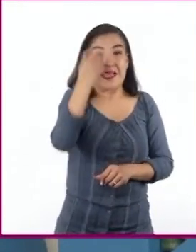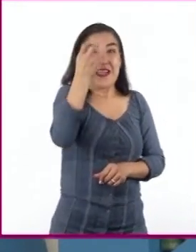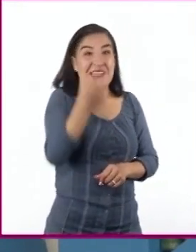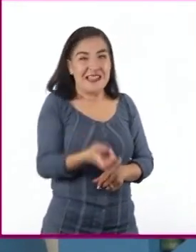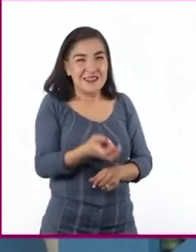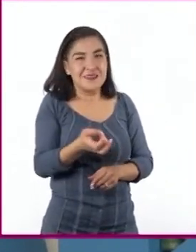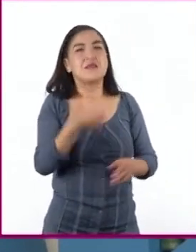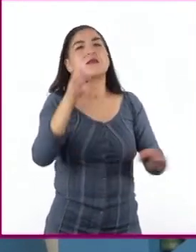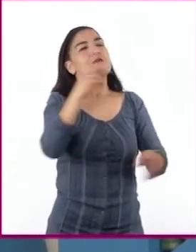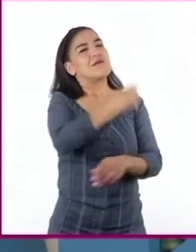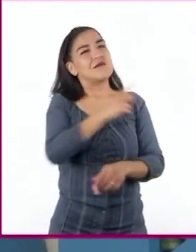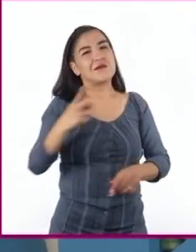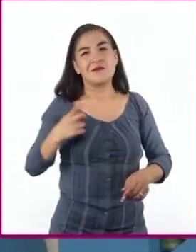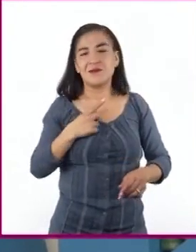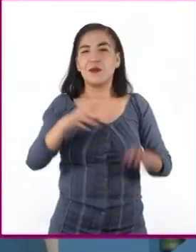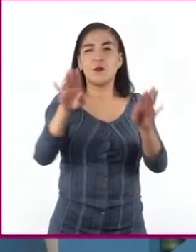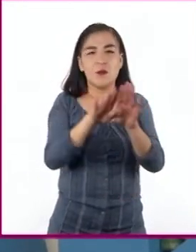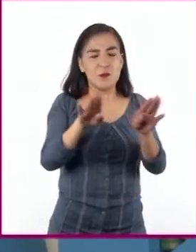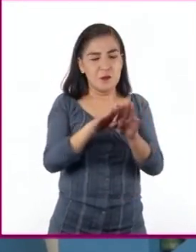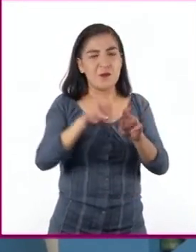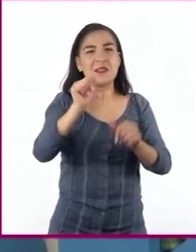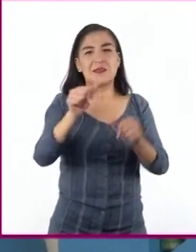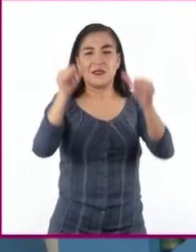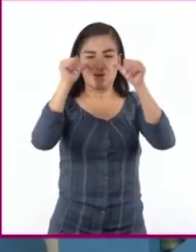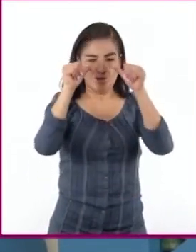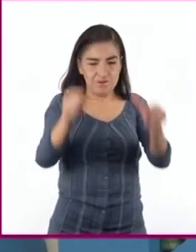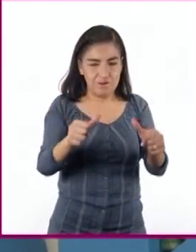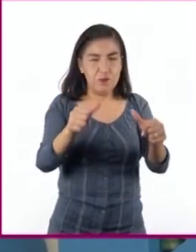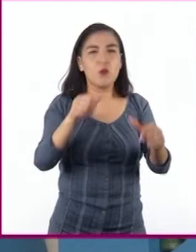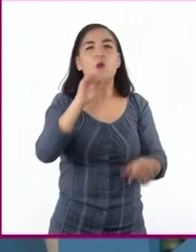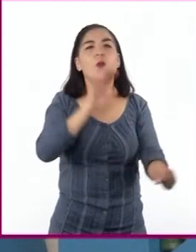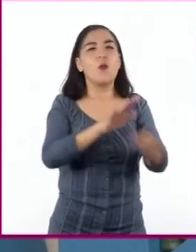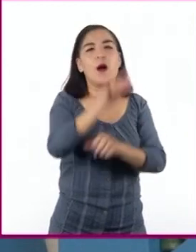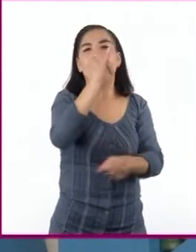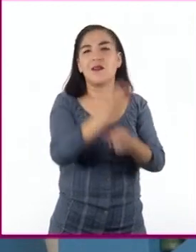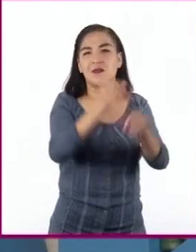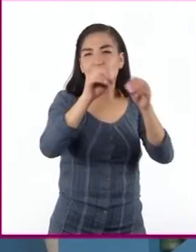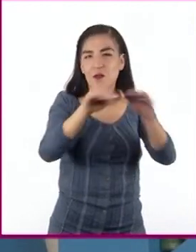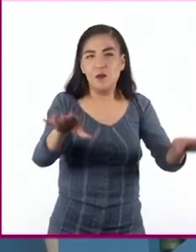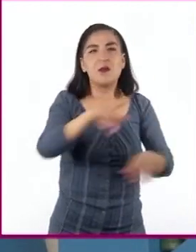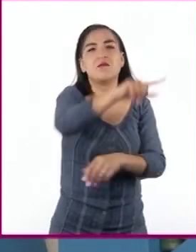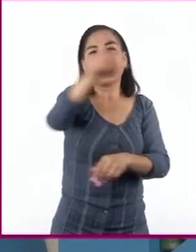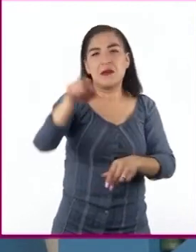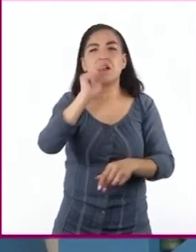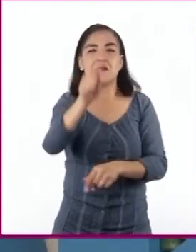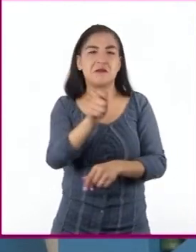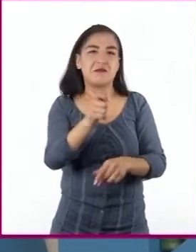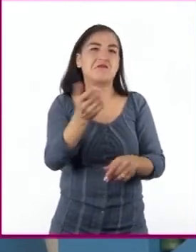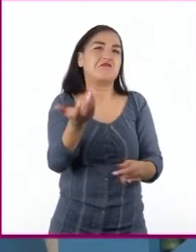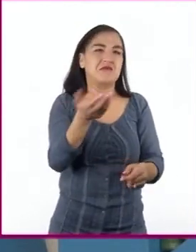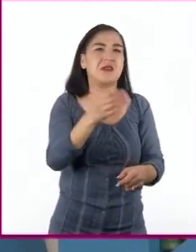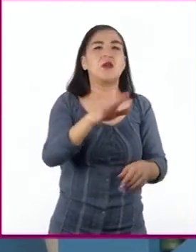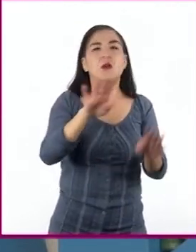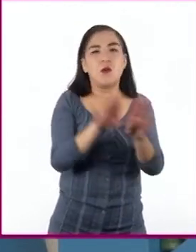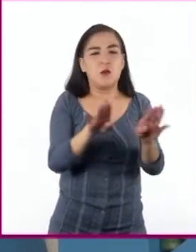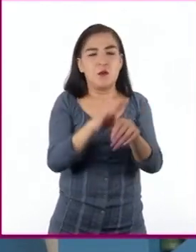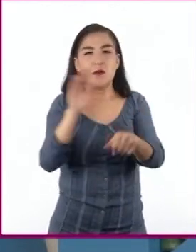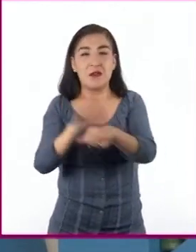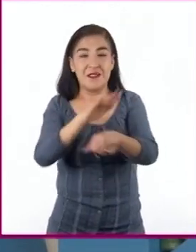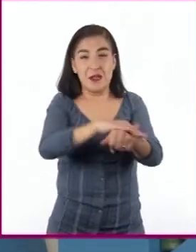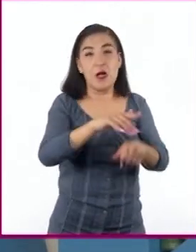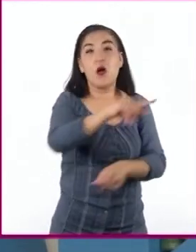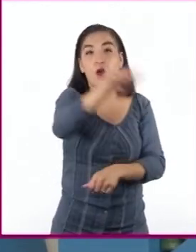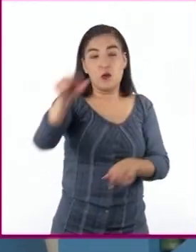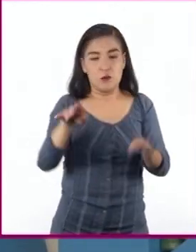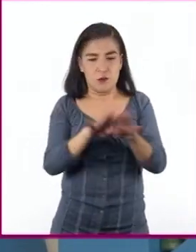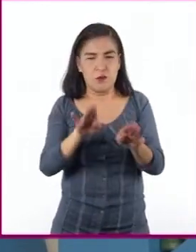deben estar muy atentas y atentos a la información que les brindan, ya que Si ustedes basan su decisión